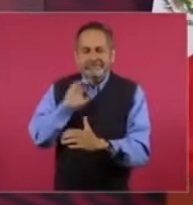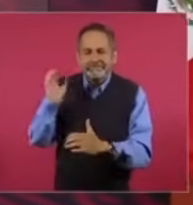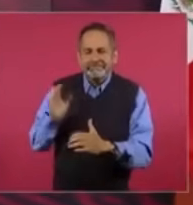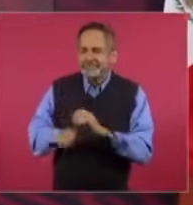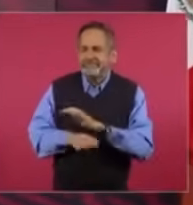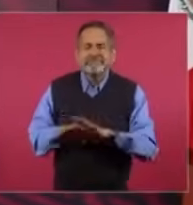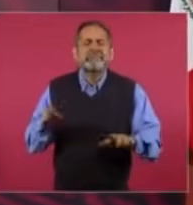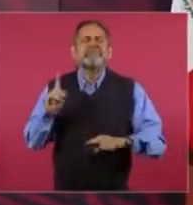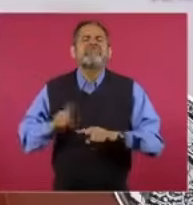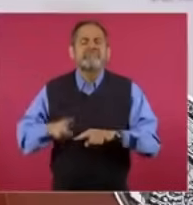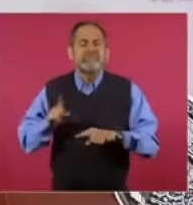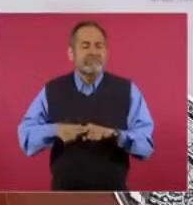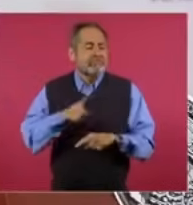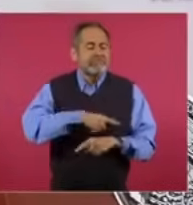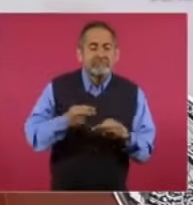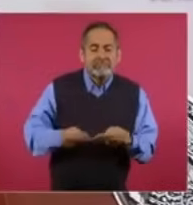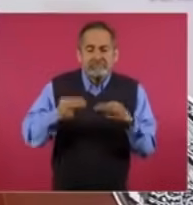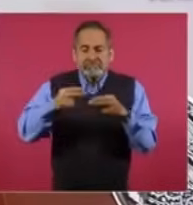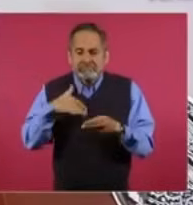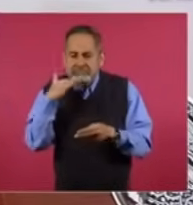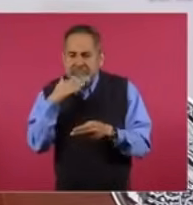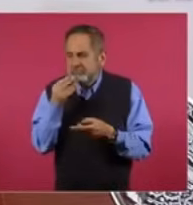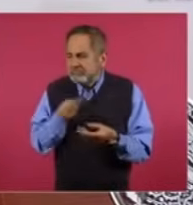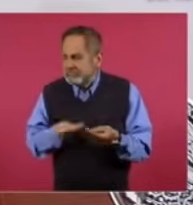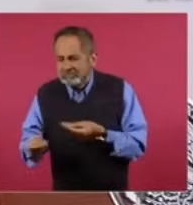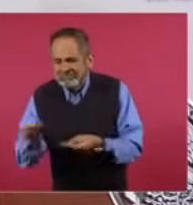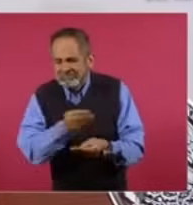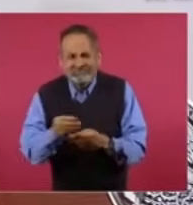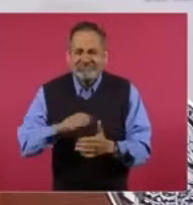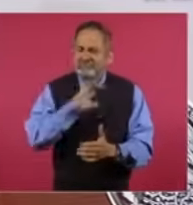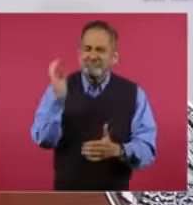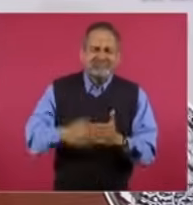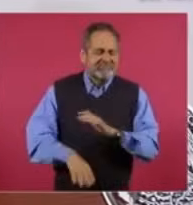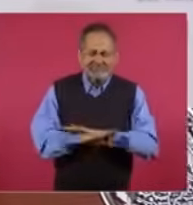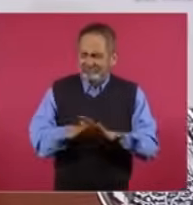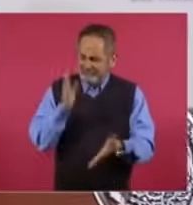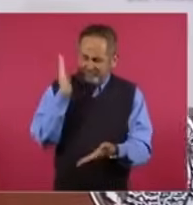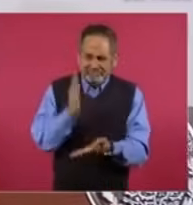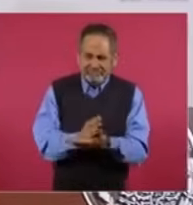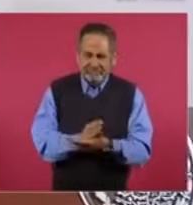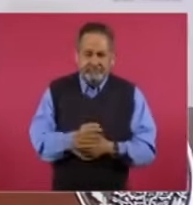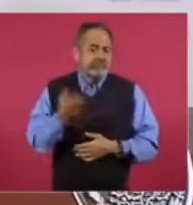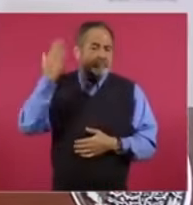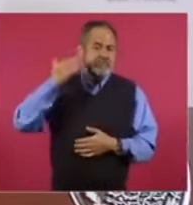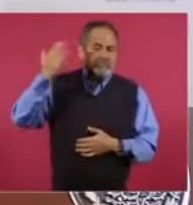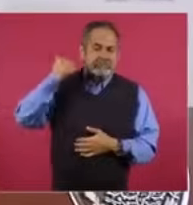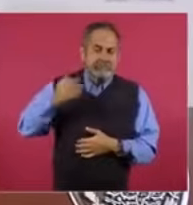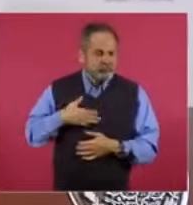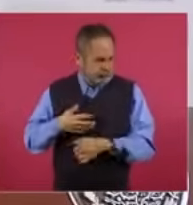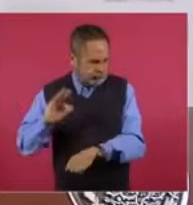negocios ilícitos realizados al amparo del poder.